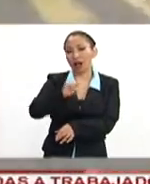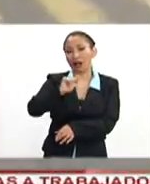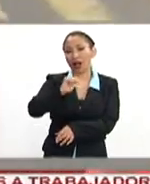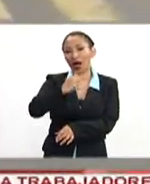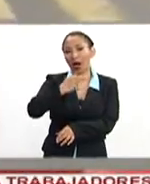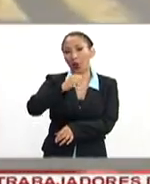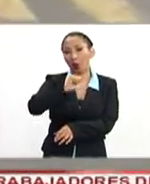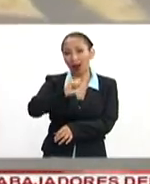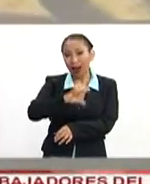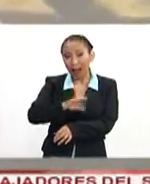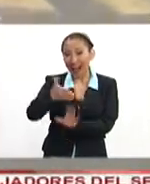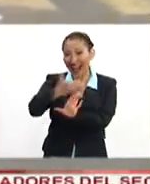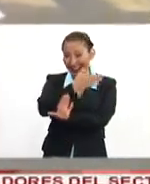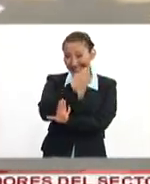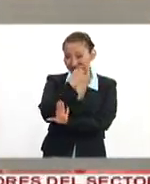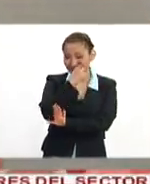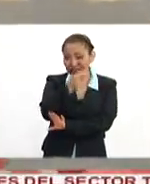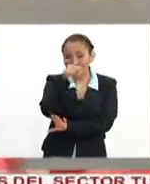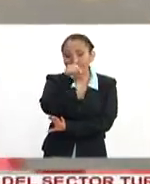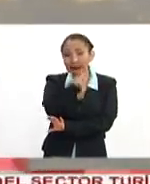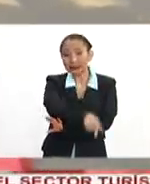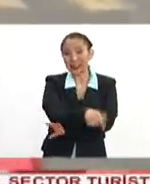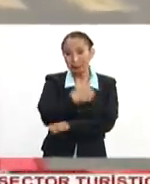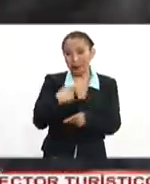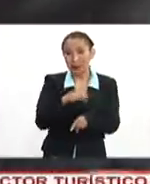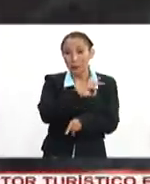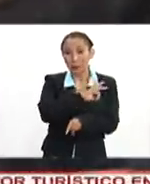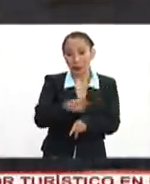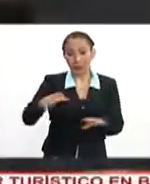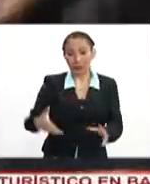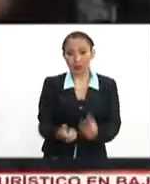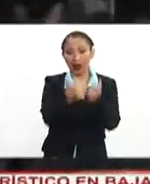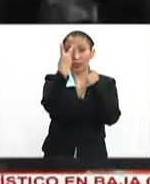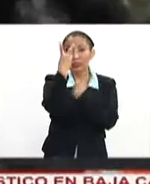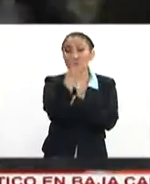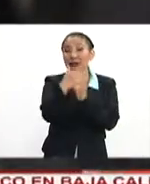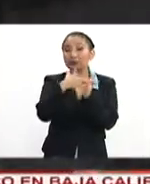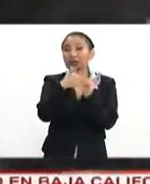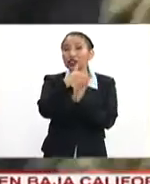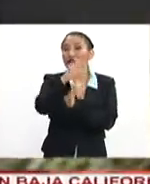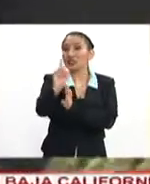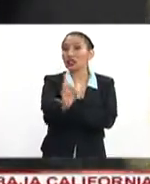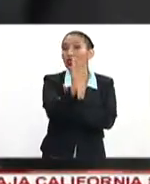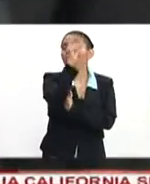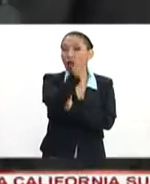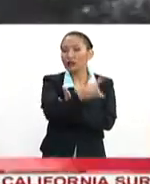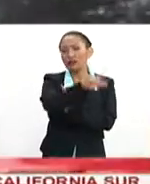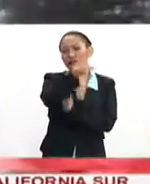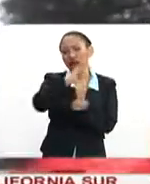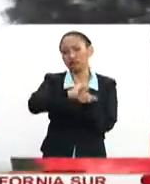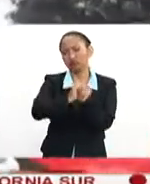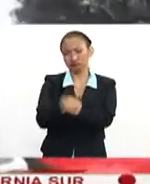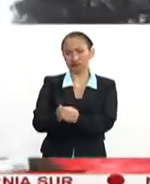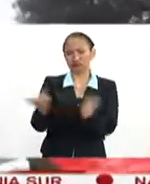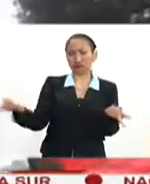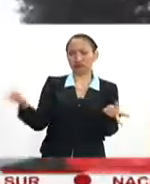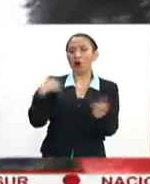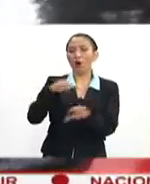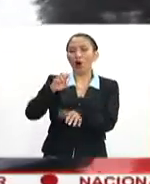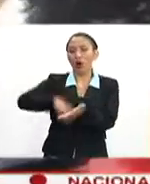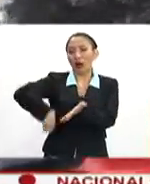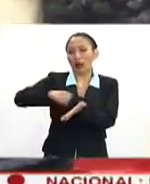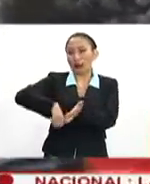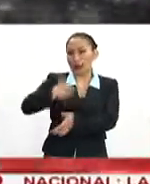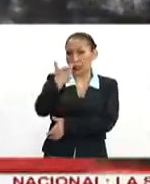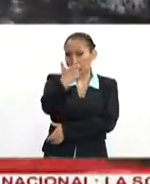Tláhuac. En un principio se había dicho que se habían podido recuperar más de 3 millones de dólares. Después las autoridades rectificaron